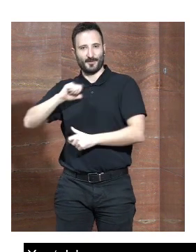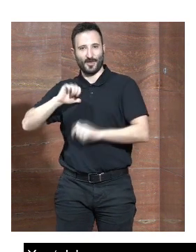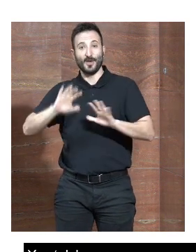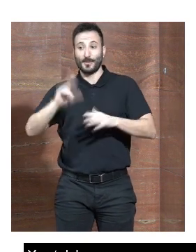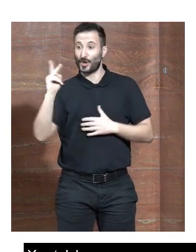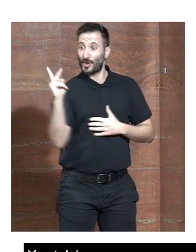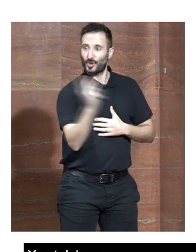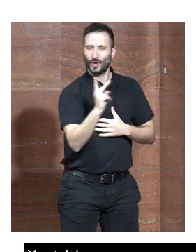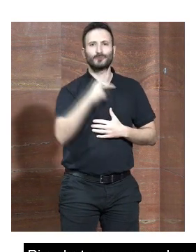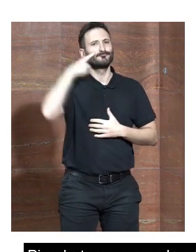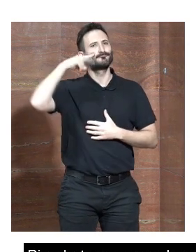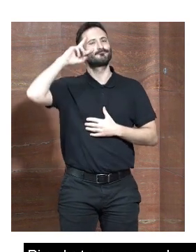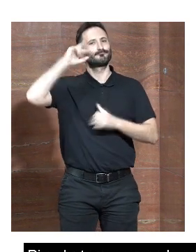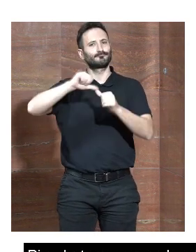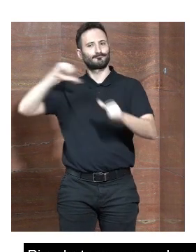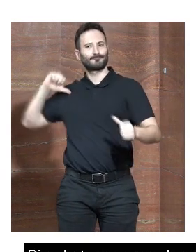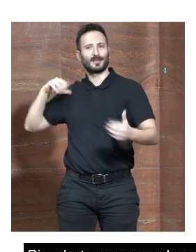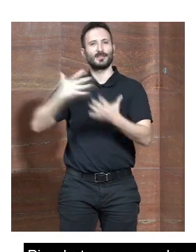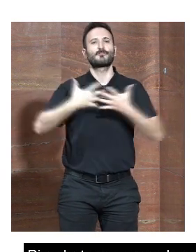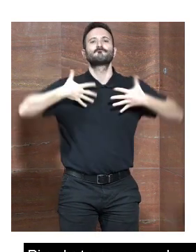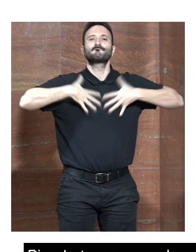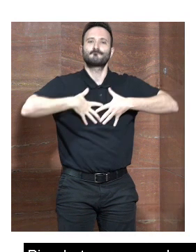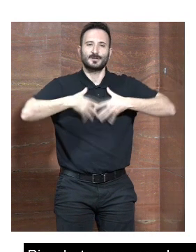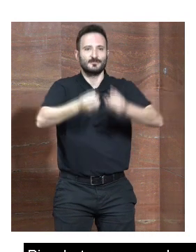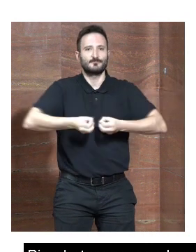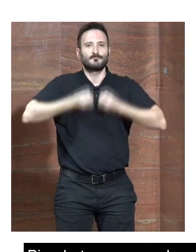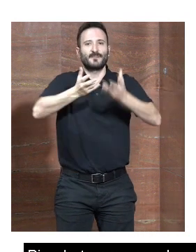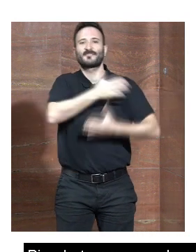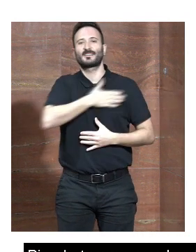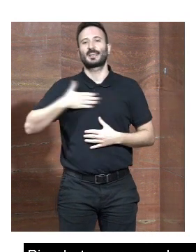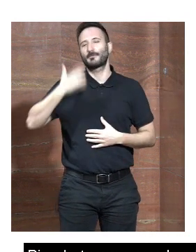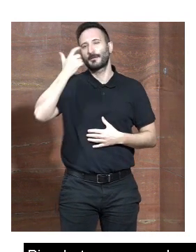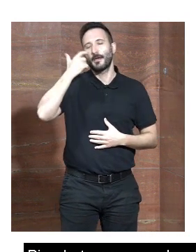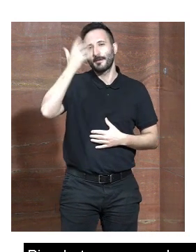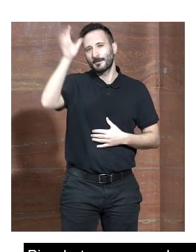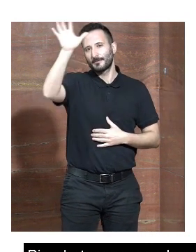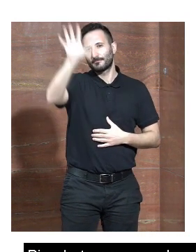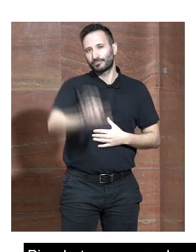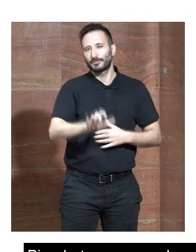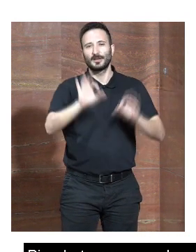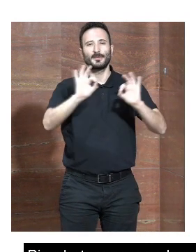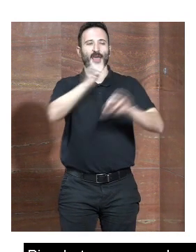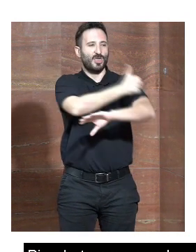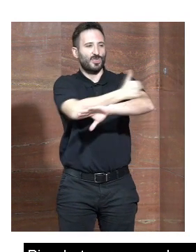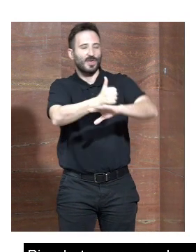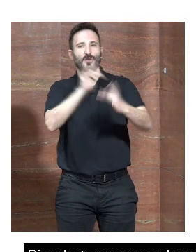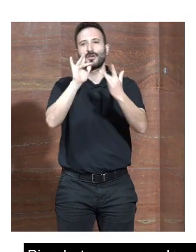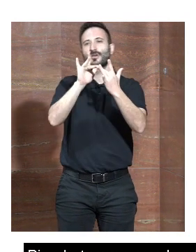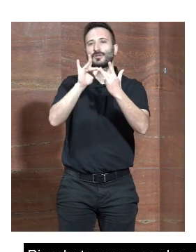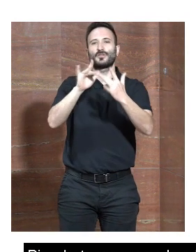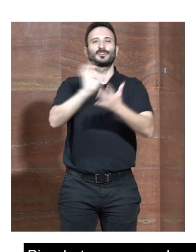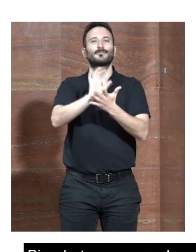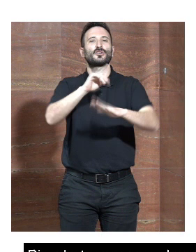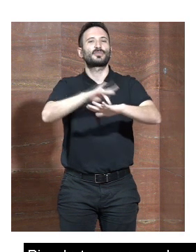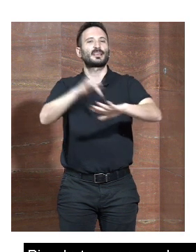eso estás transfiriendo ese conocimiento y esa experiencia y queremos conocerla y cómo ves la relación del ciudadano con los servicios